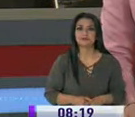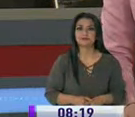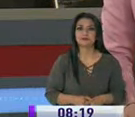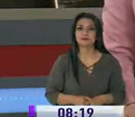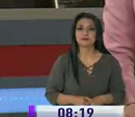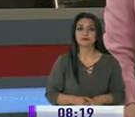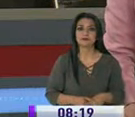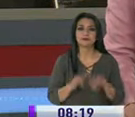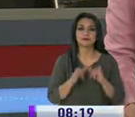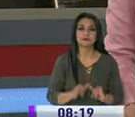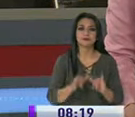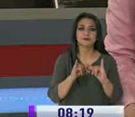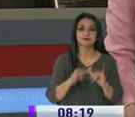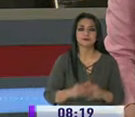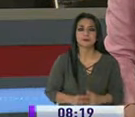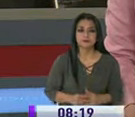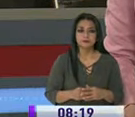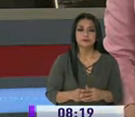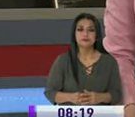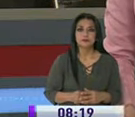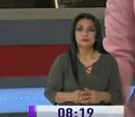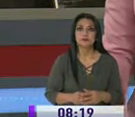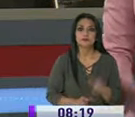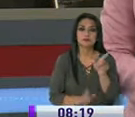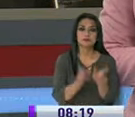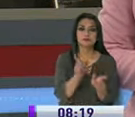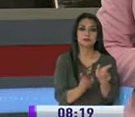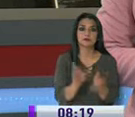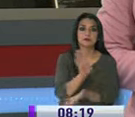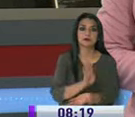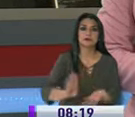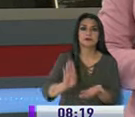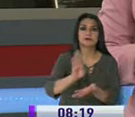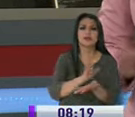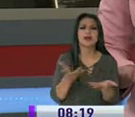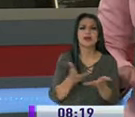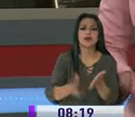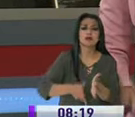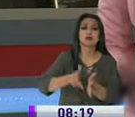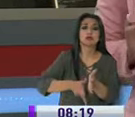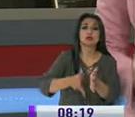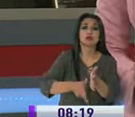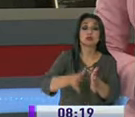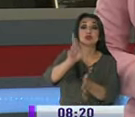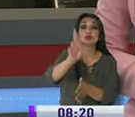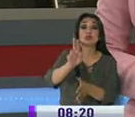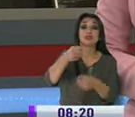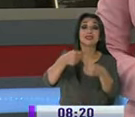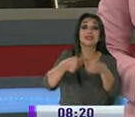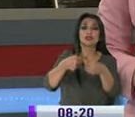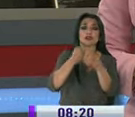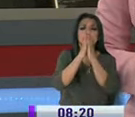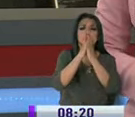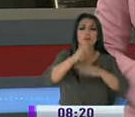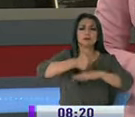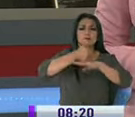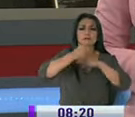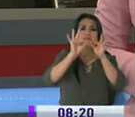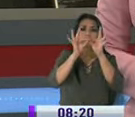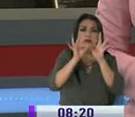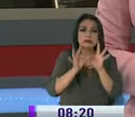Vamos a seguir atendiendo sus necesidades. Les contamos que moradores del sector de la ferroviaria en el sur de Quito piden a las autoridades mantenimiento